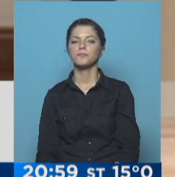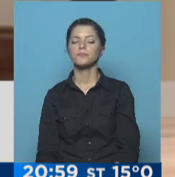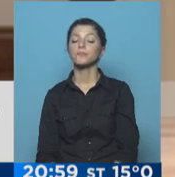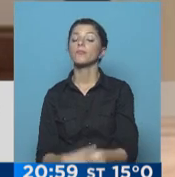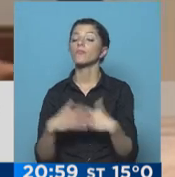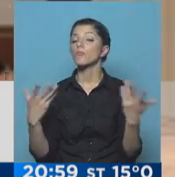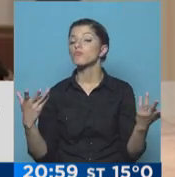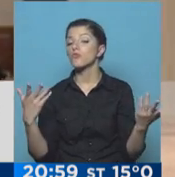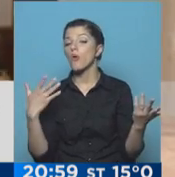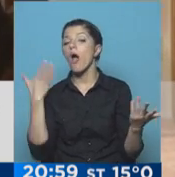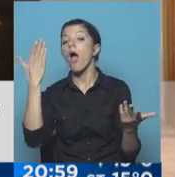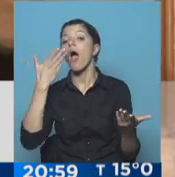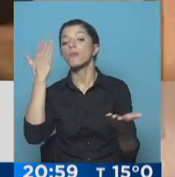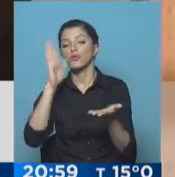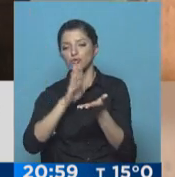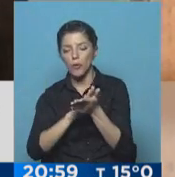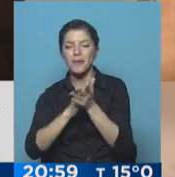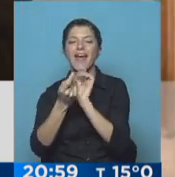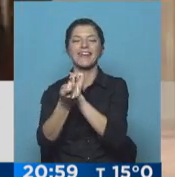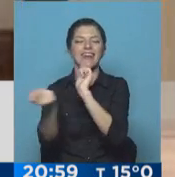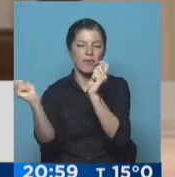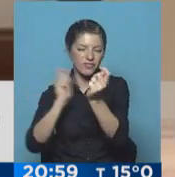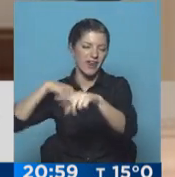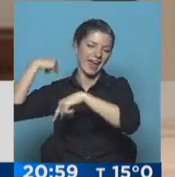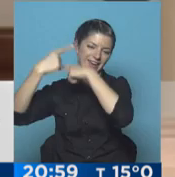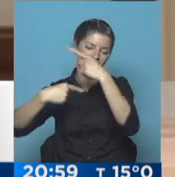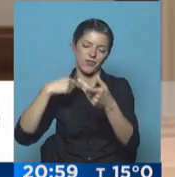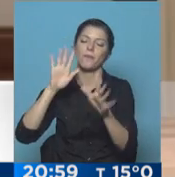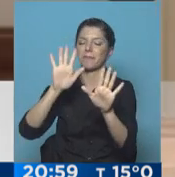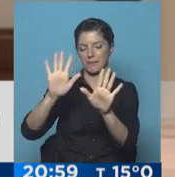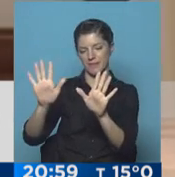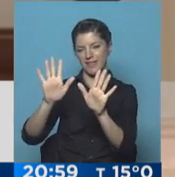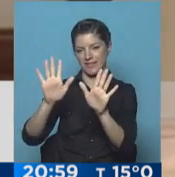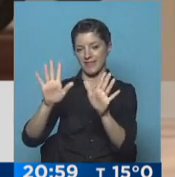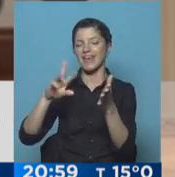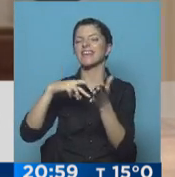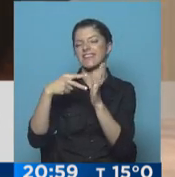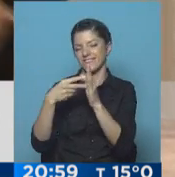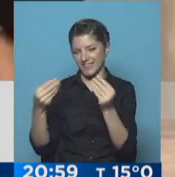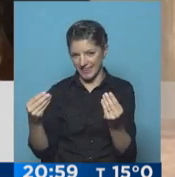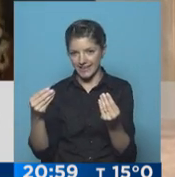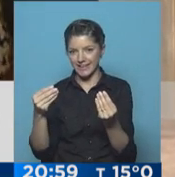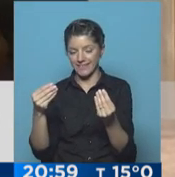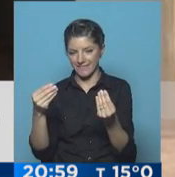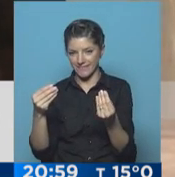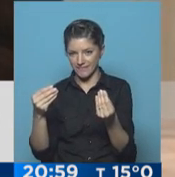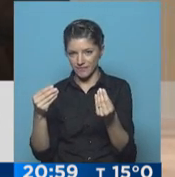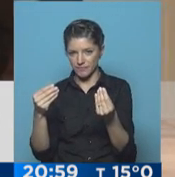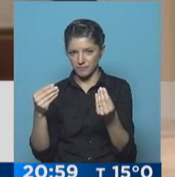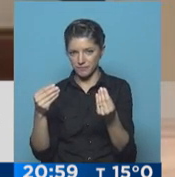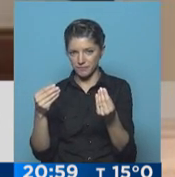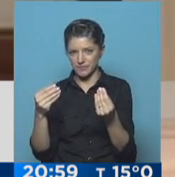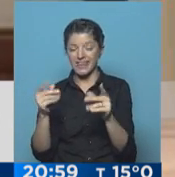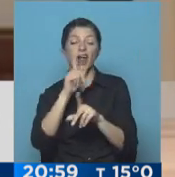Cuando hablo de renovación generacional, no significa, por favor, dejar de lado